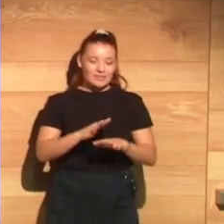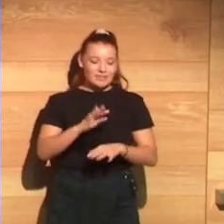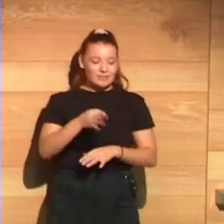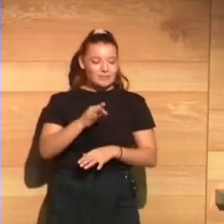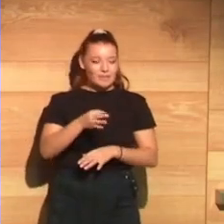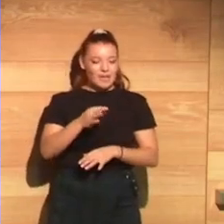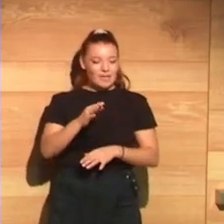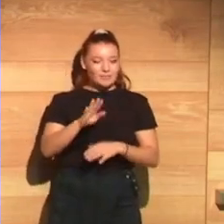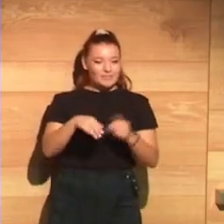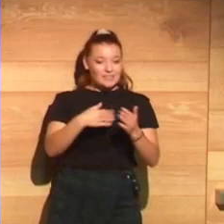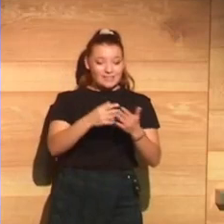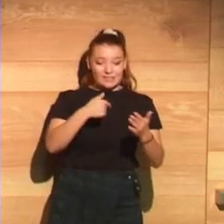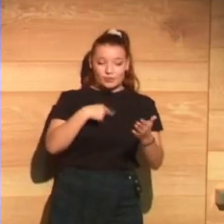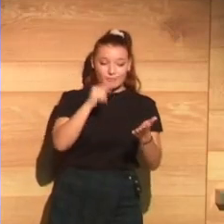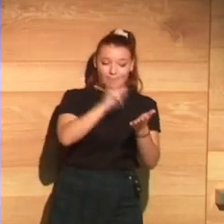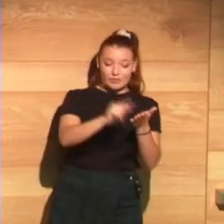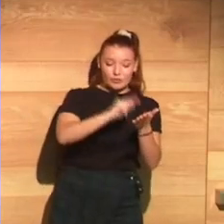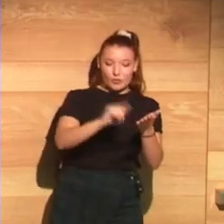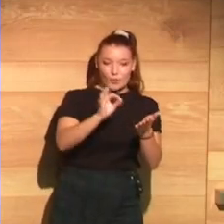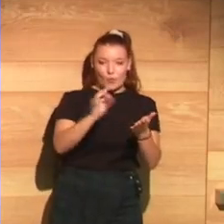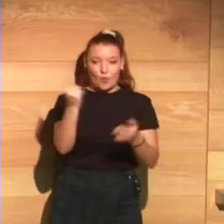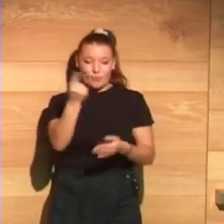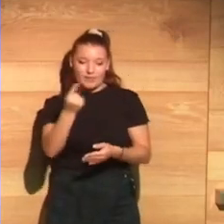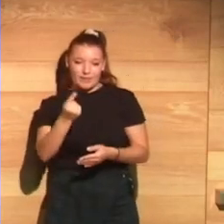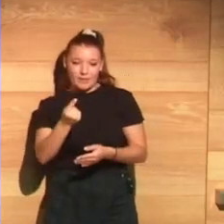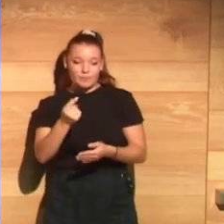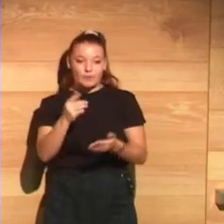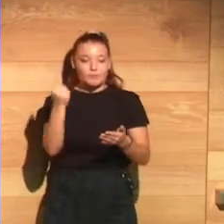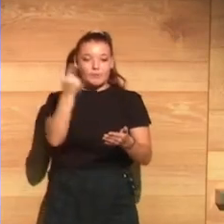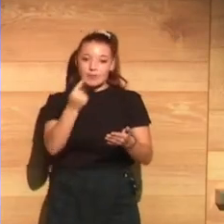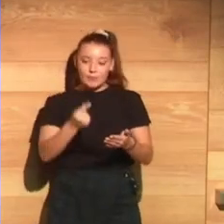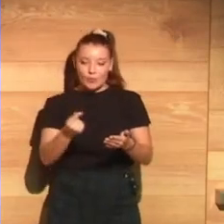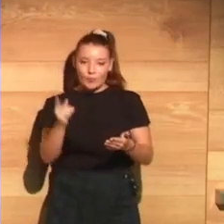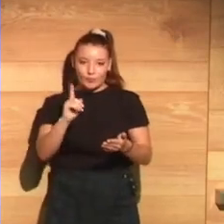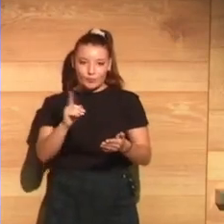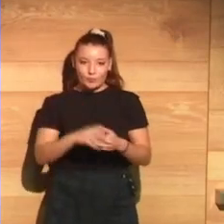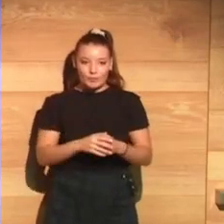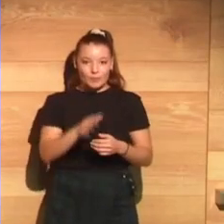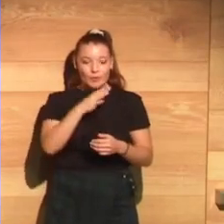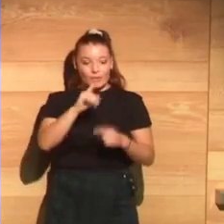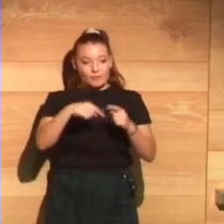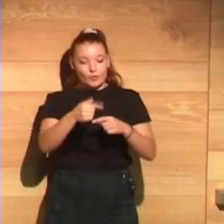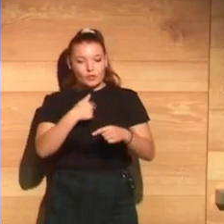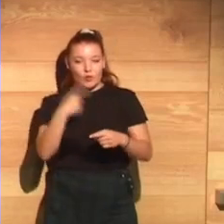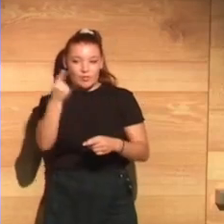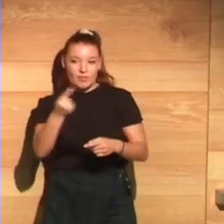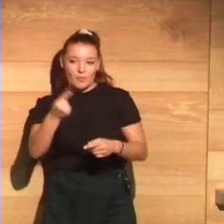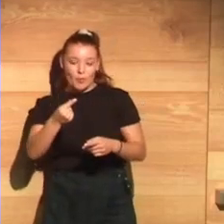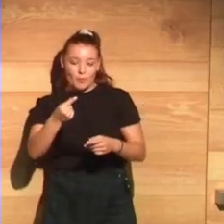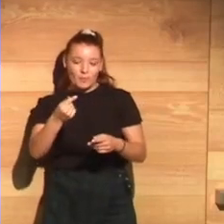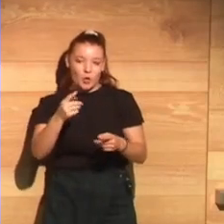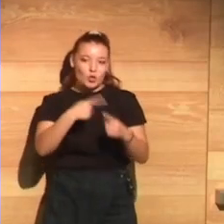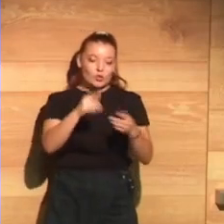manera, pero claro, la primera fase es esa, y es verdad que hasta que no escribo no me pongo a